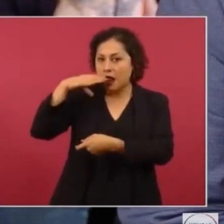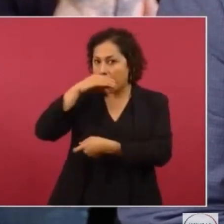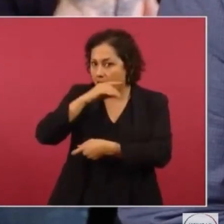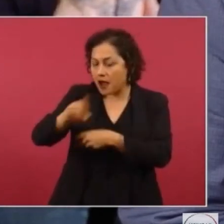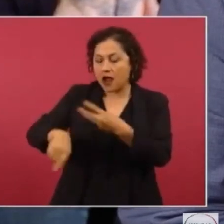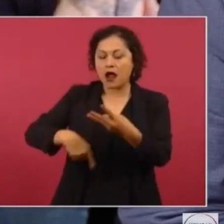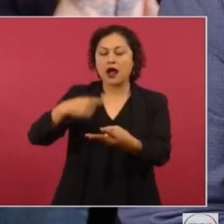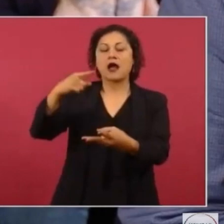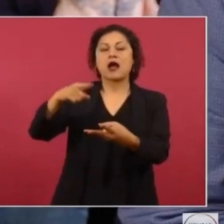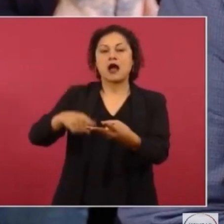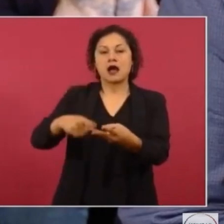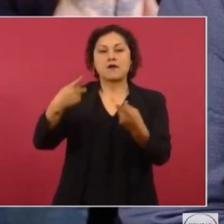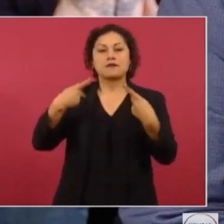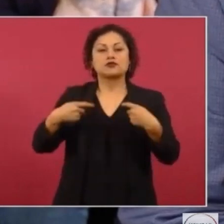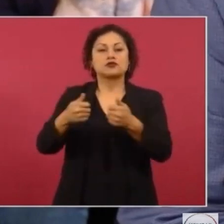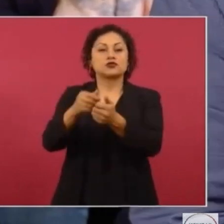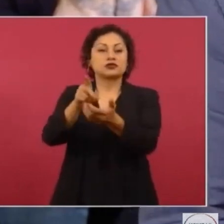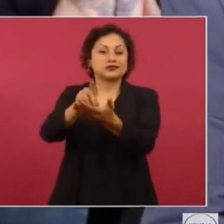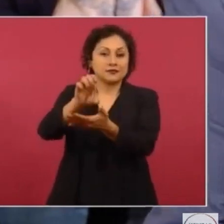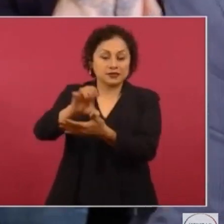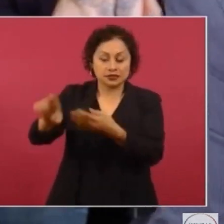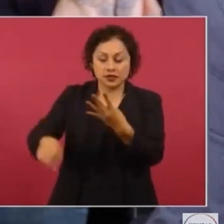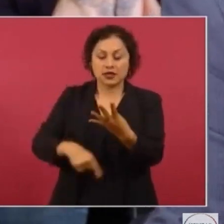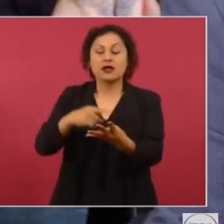con discapacidad,